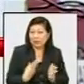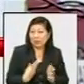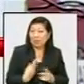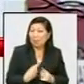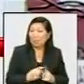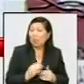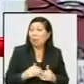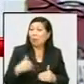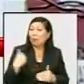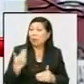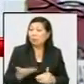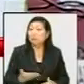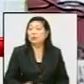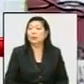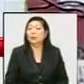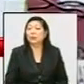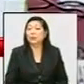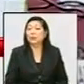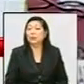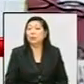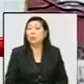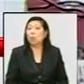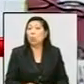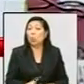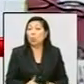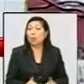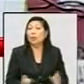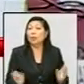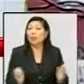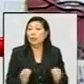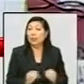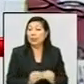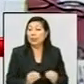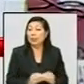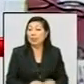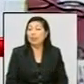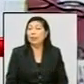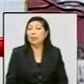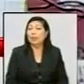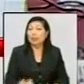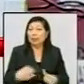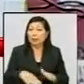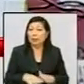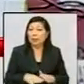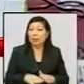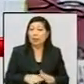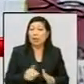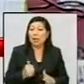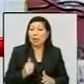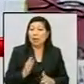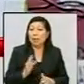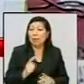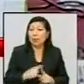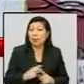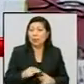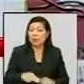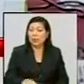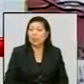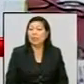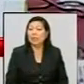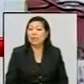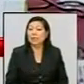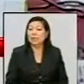pero posteriormente, cuando concretan la incorporación de Avastin al petitorio de